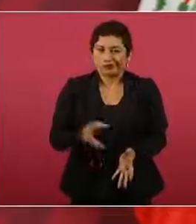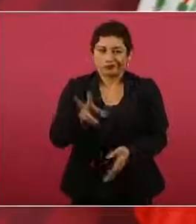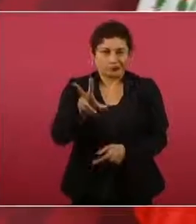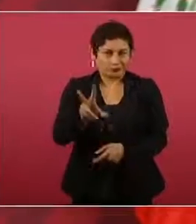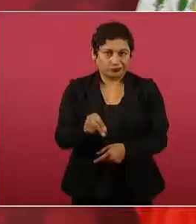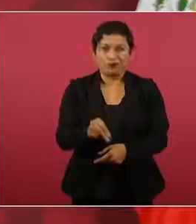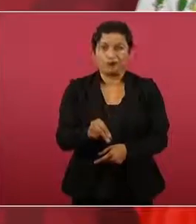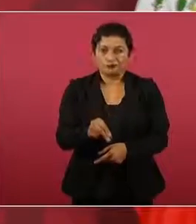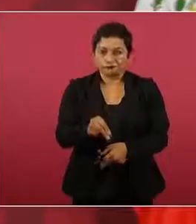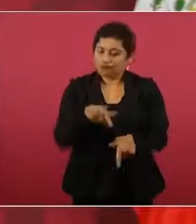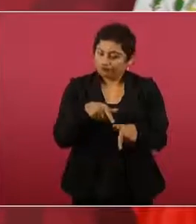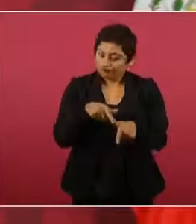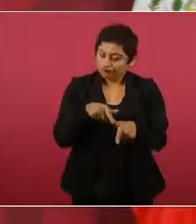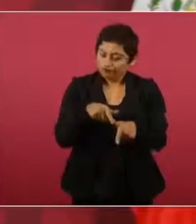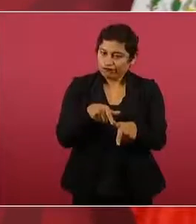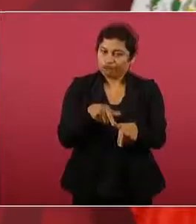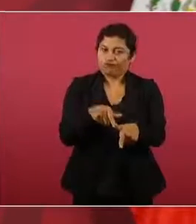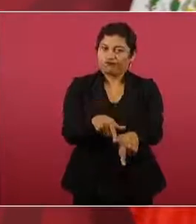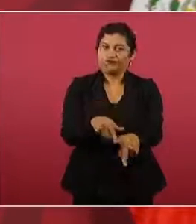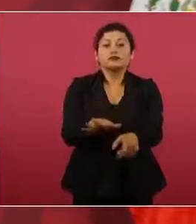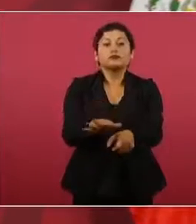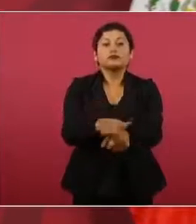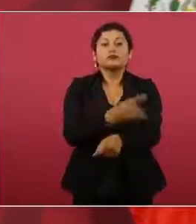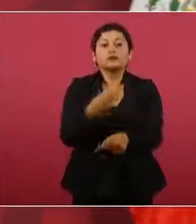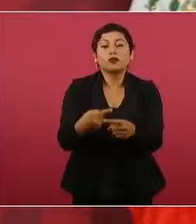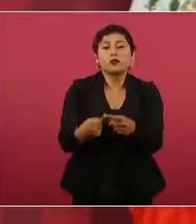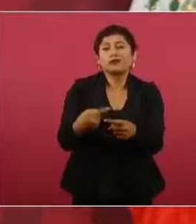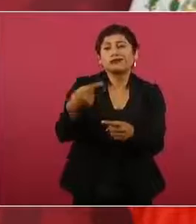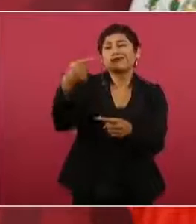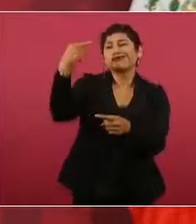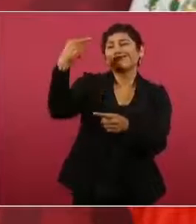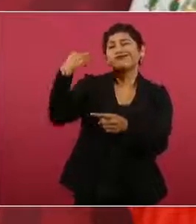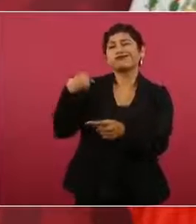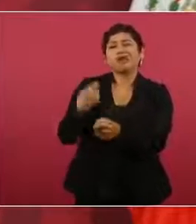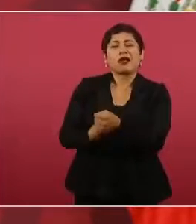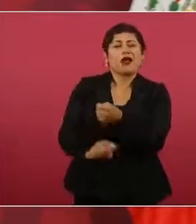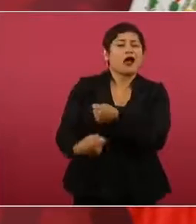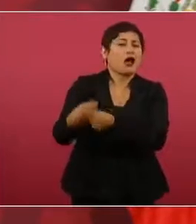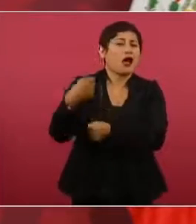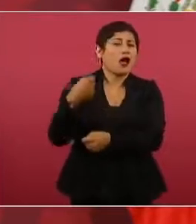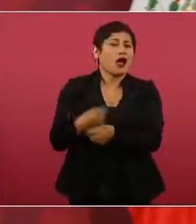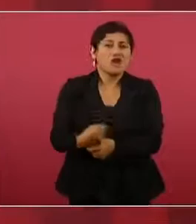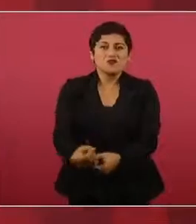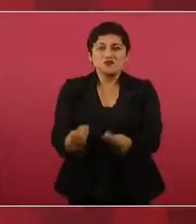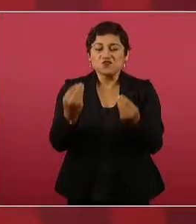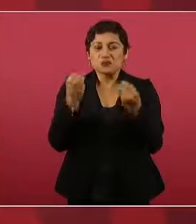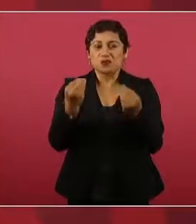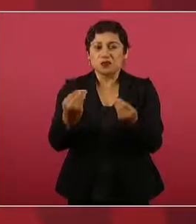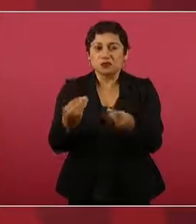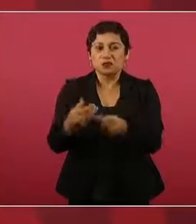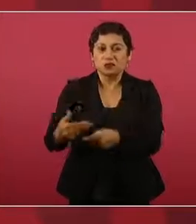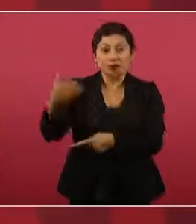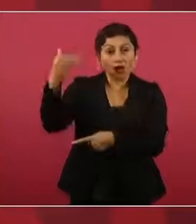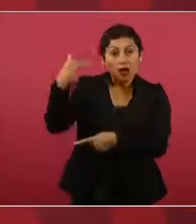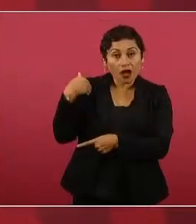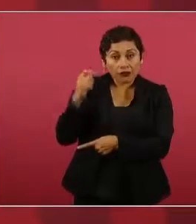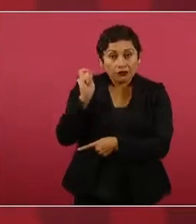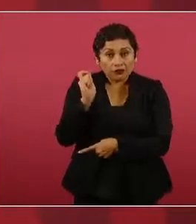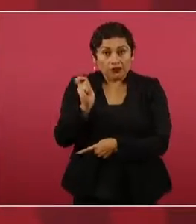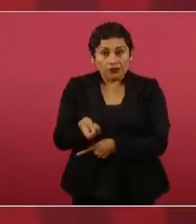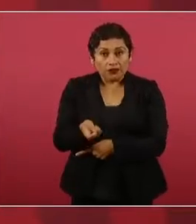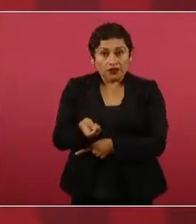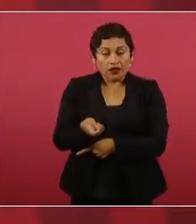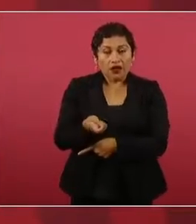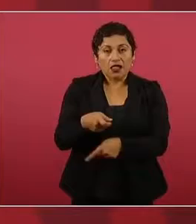porque fueron muchos años de predominio de ese régimen de corrupción,